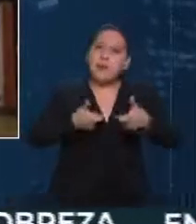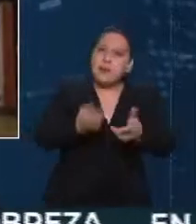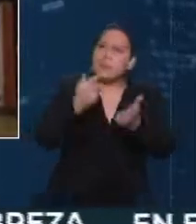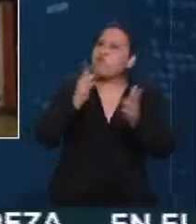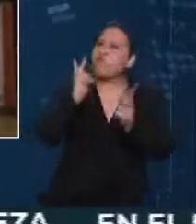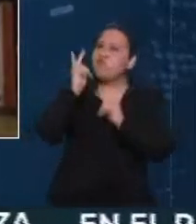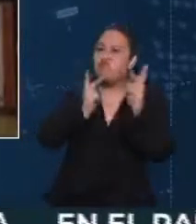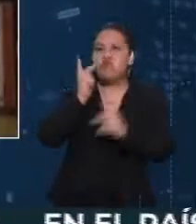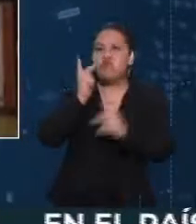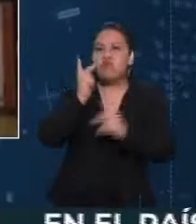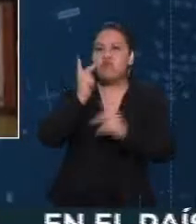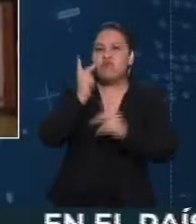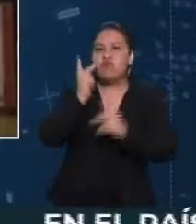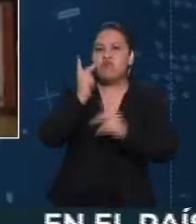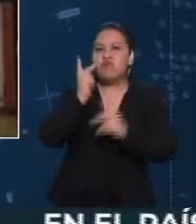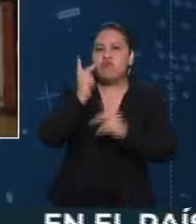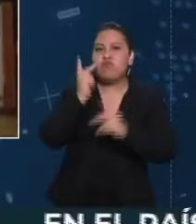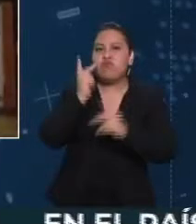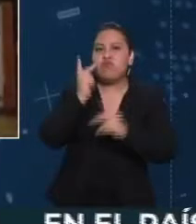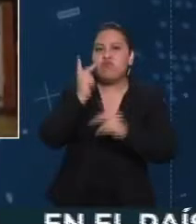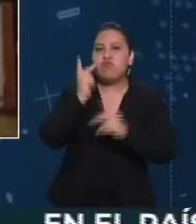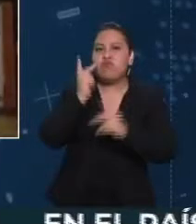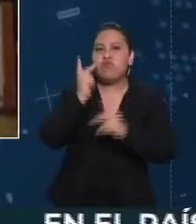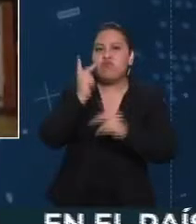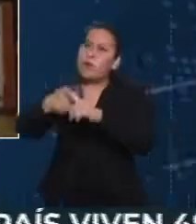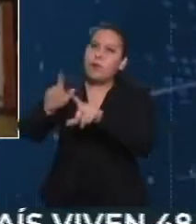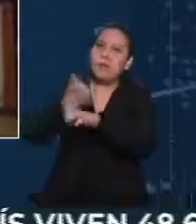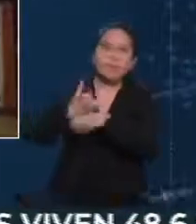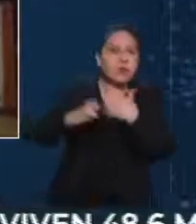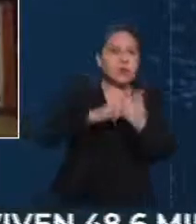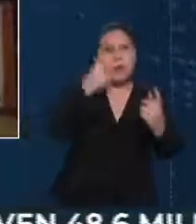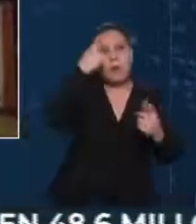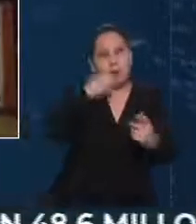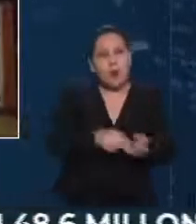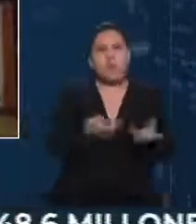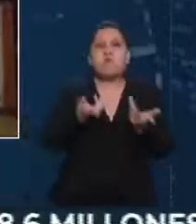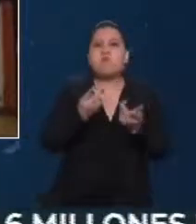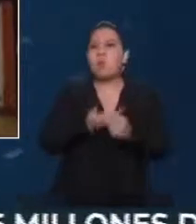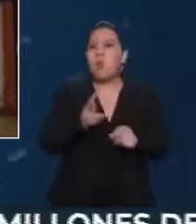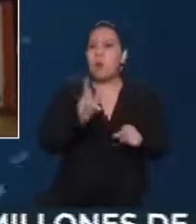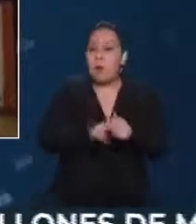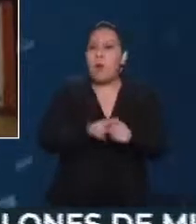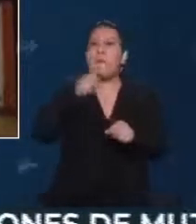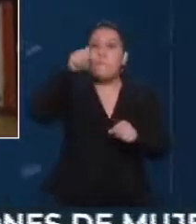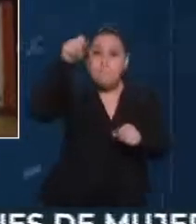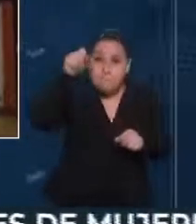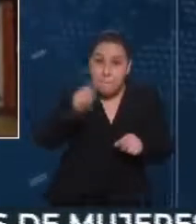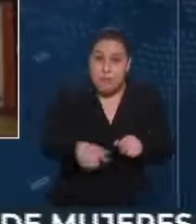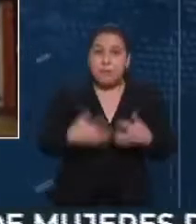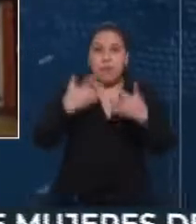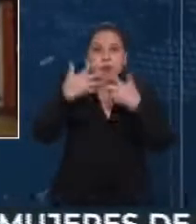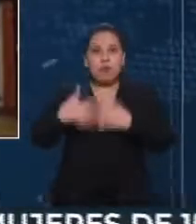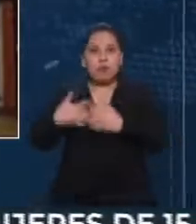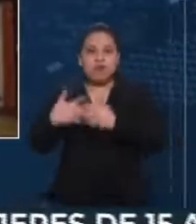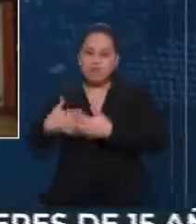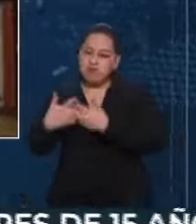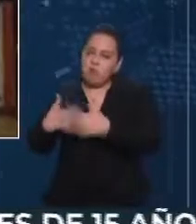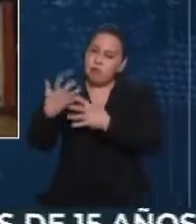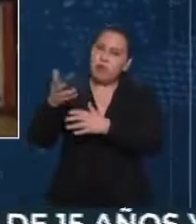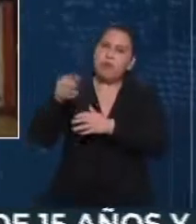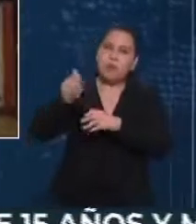por supuesto, a las remesas, ¿no? También tenemos una producción de manufactura que sigue aumentando a